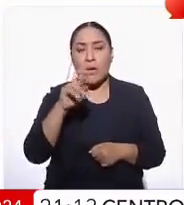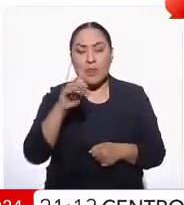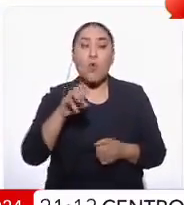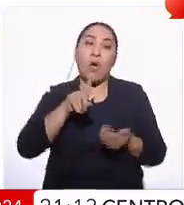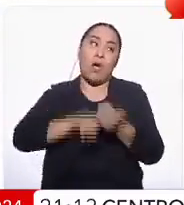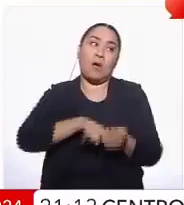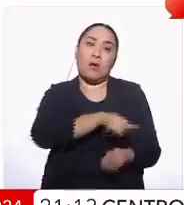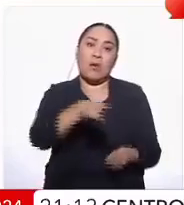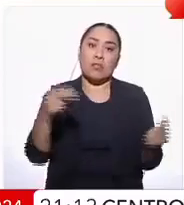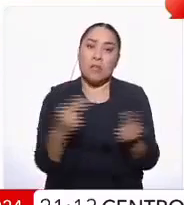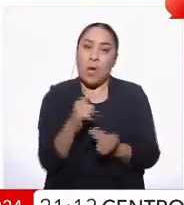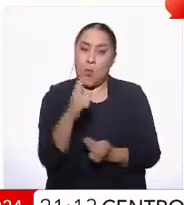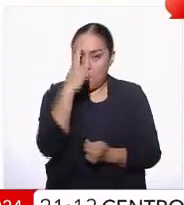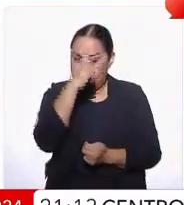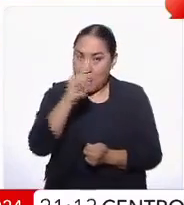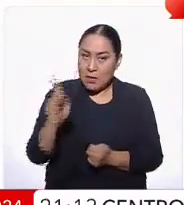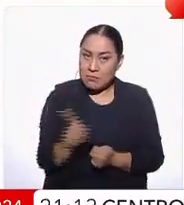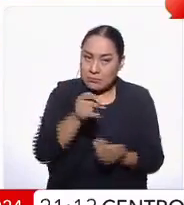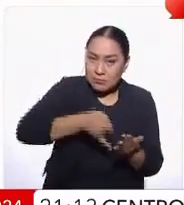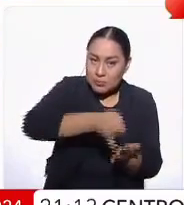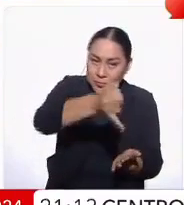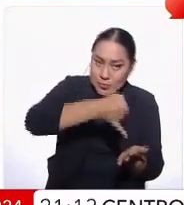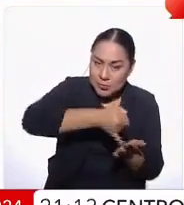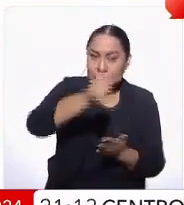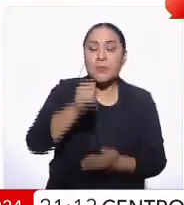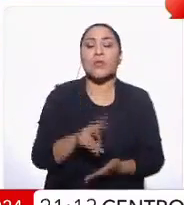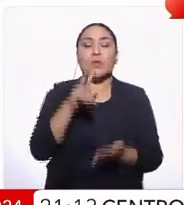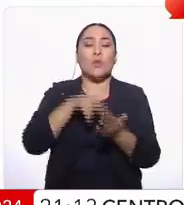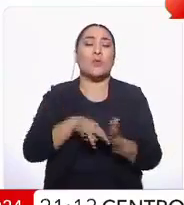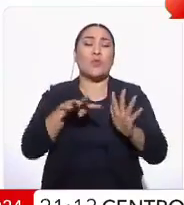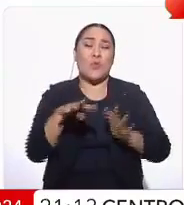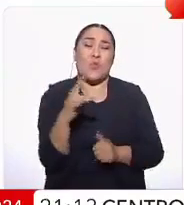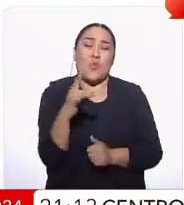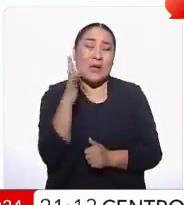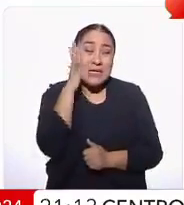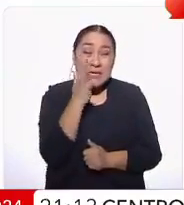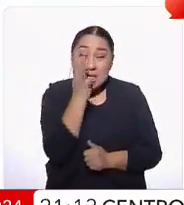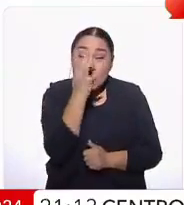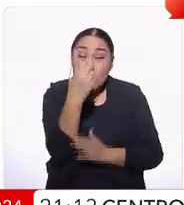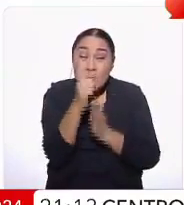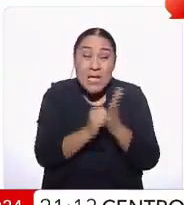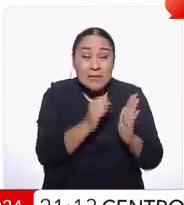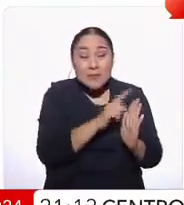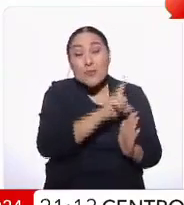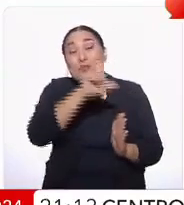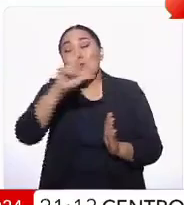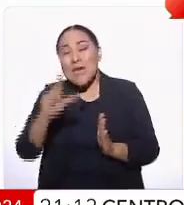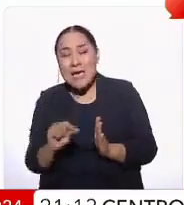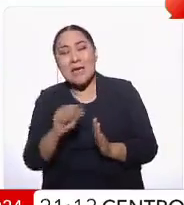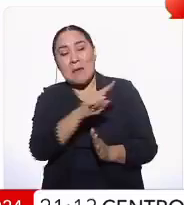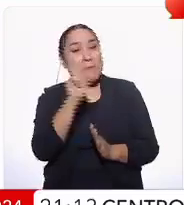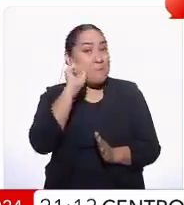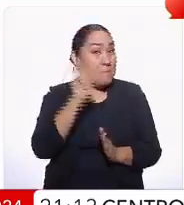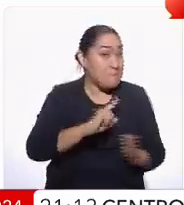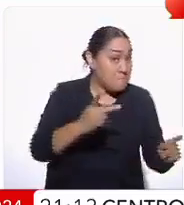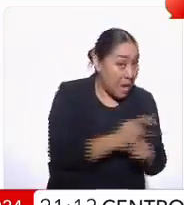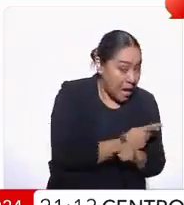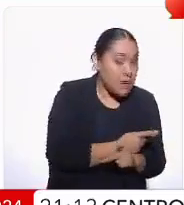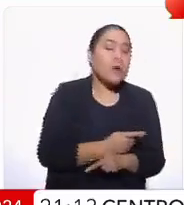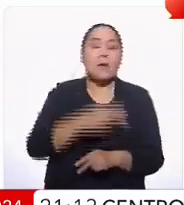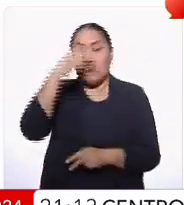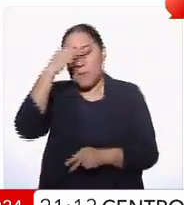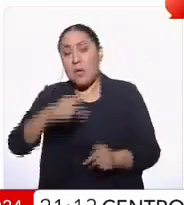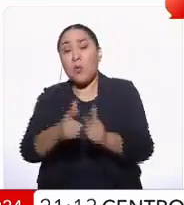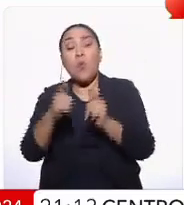campos agrícolas de la zona. En julio de 2019, apenas un mes después de la contaminación en Zacatecas, Grupo